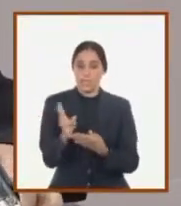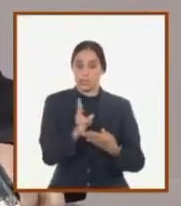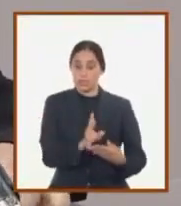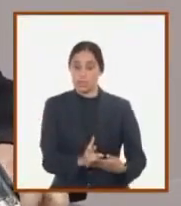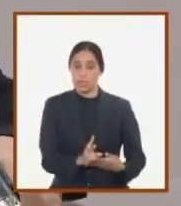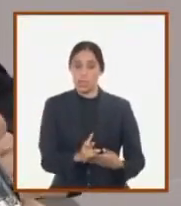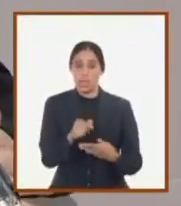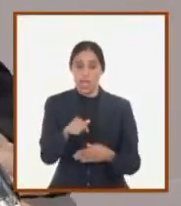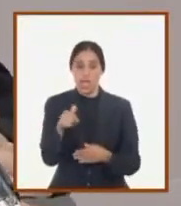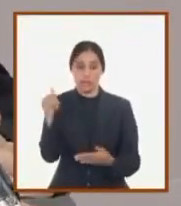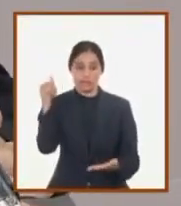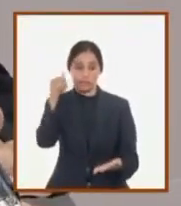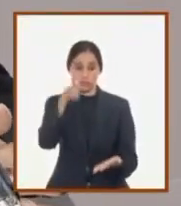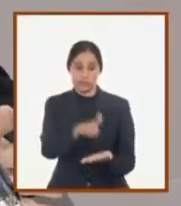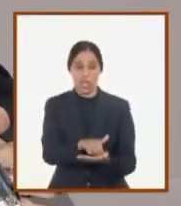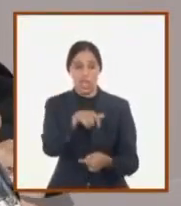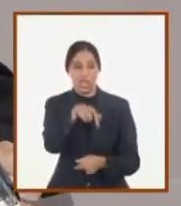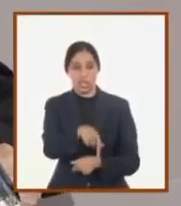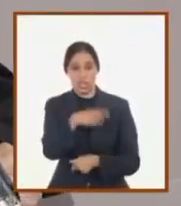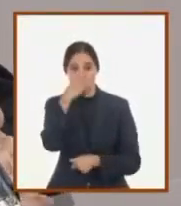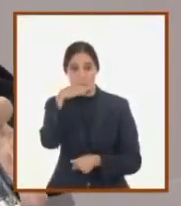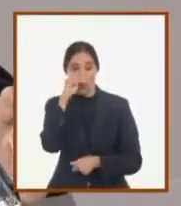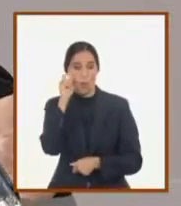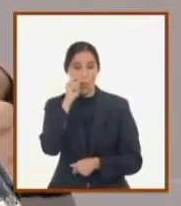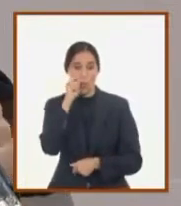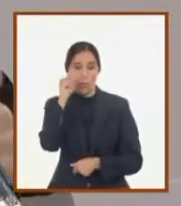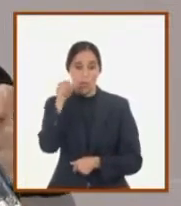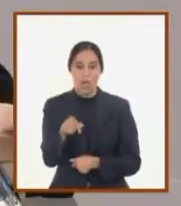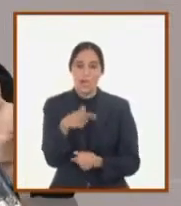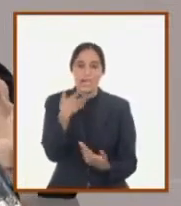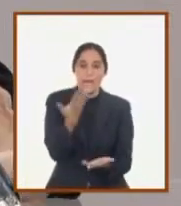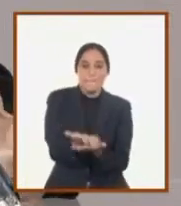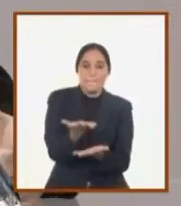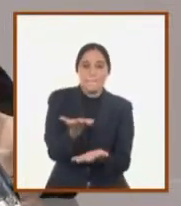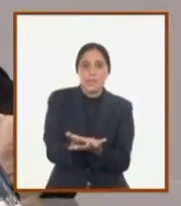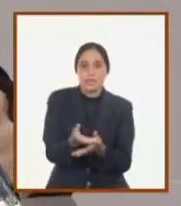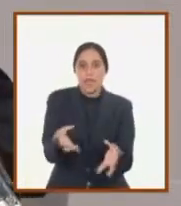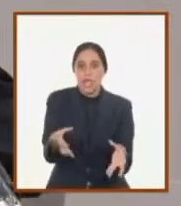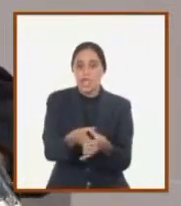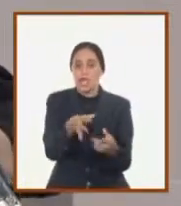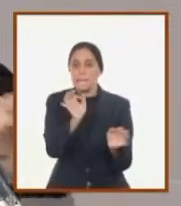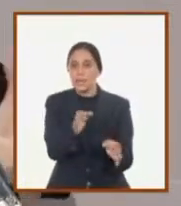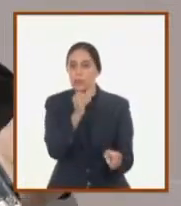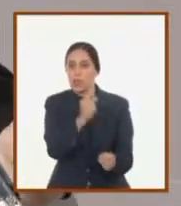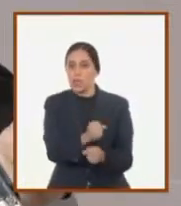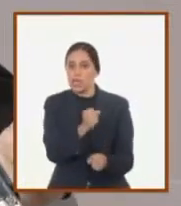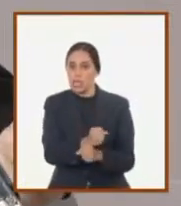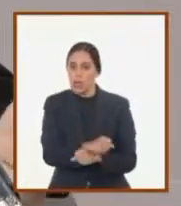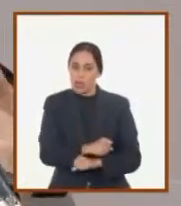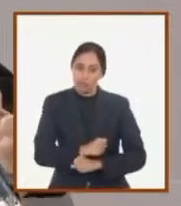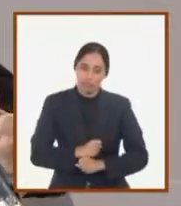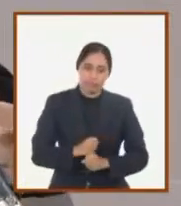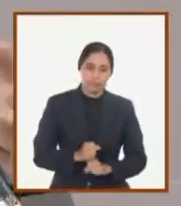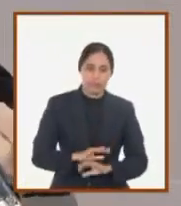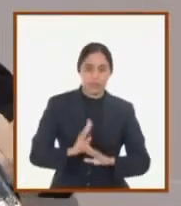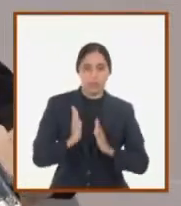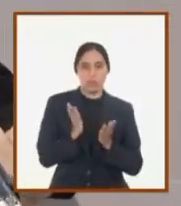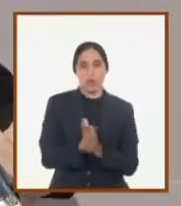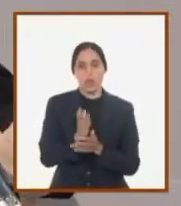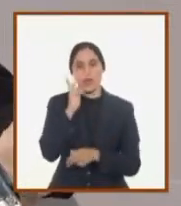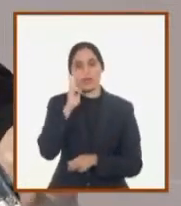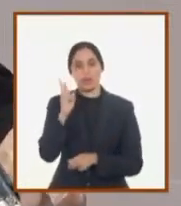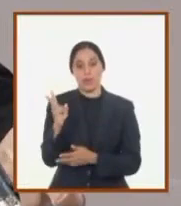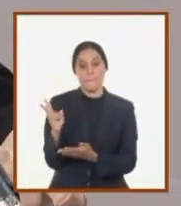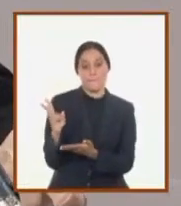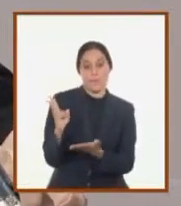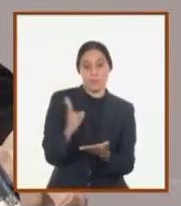br a Cuba eh Celia convoca al mismo equipo a hacer las memorias de de la visita de